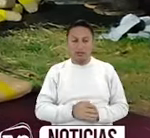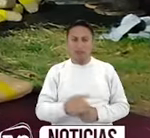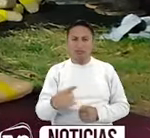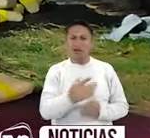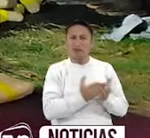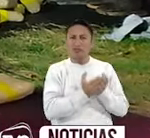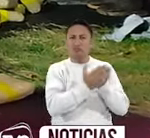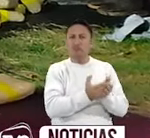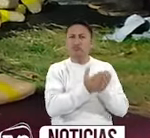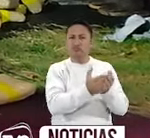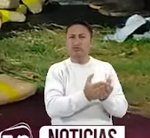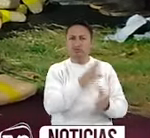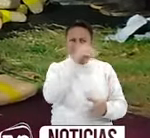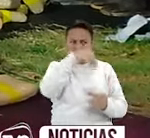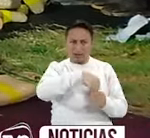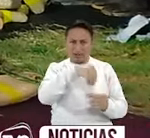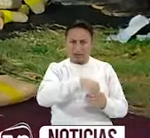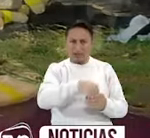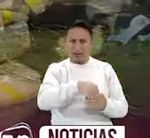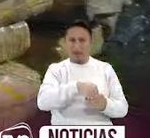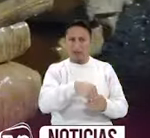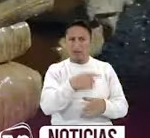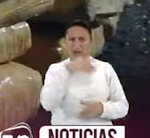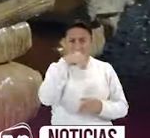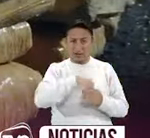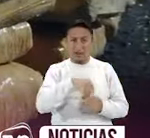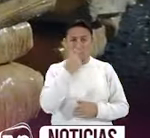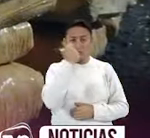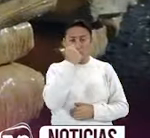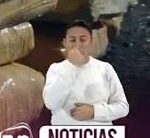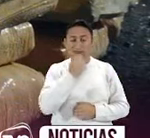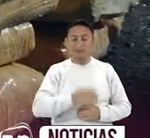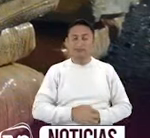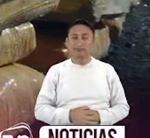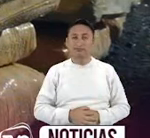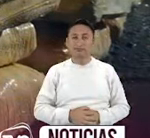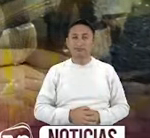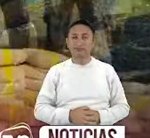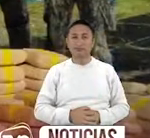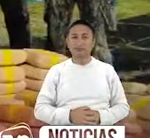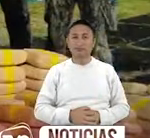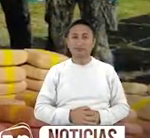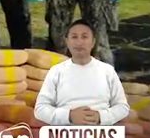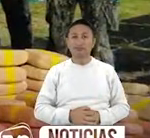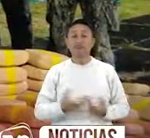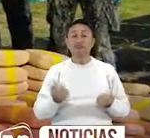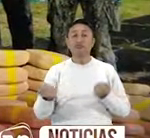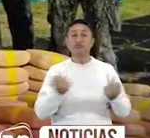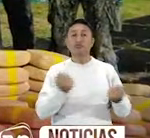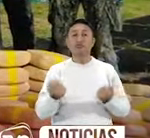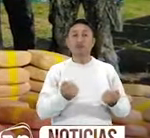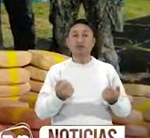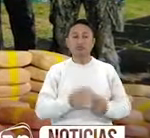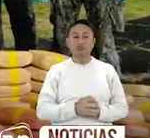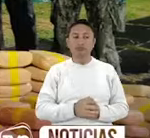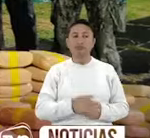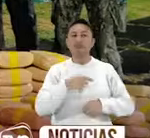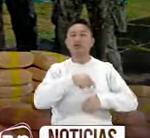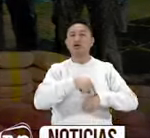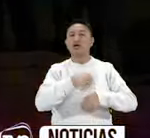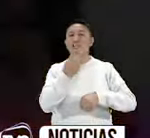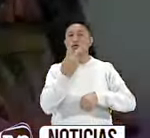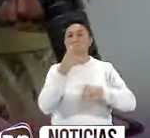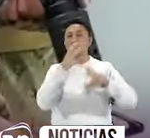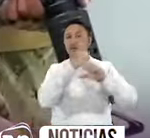con varios bultos que contenían sustancias sujetas a fiscalización. El operativo naval se dio cerca de la medianoche. La